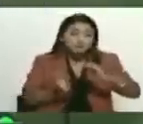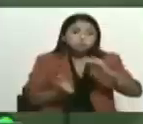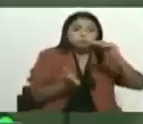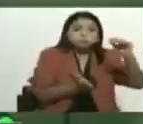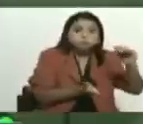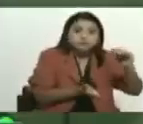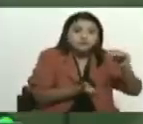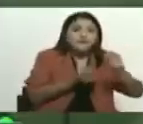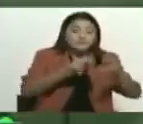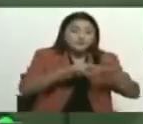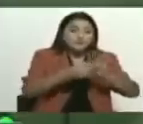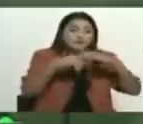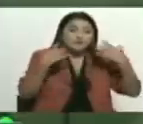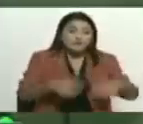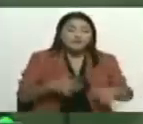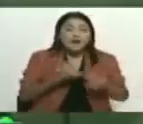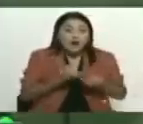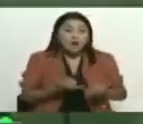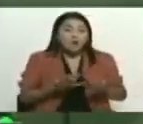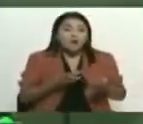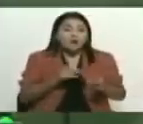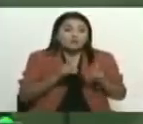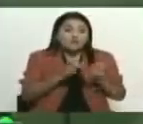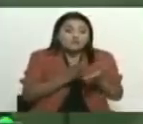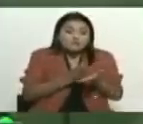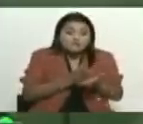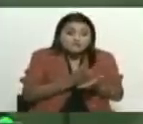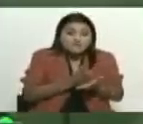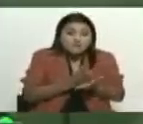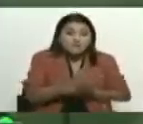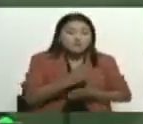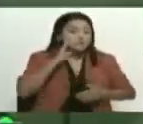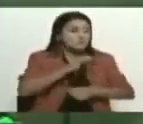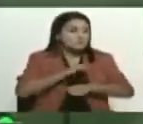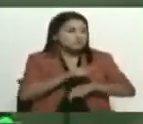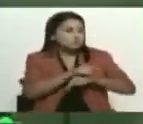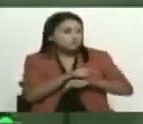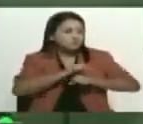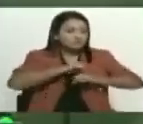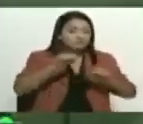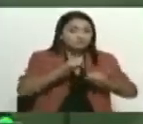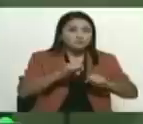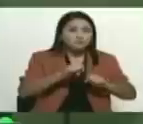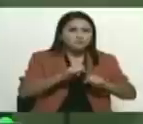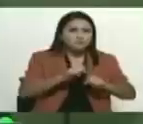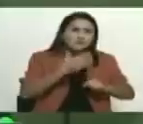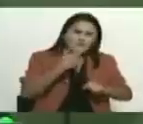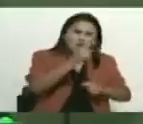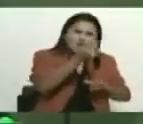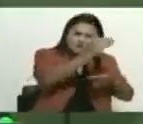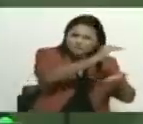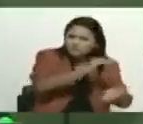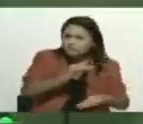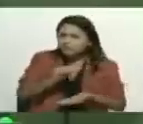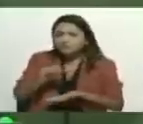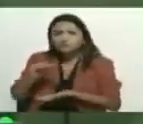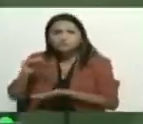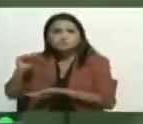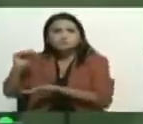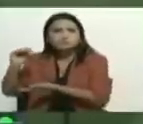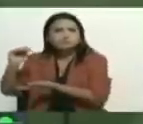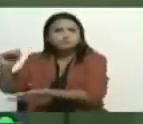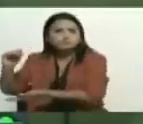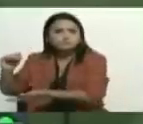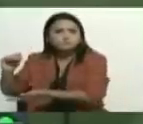y alarmante carrera armamentista que desvía recursos que tendrían mayores beneficios para la humanidad si fueran empleados no solo en la agenda